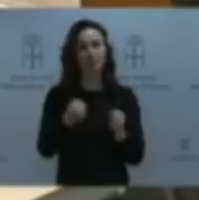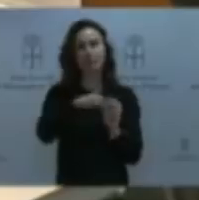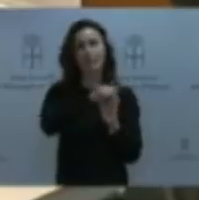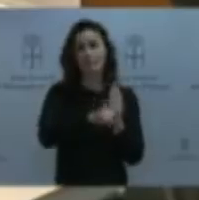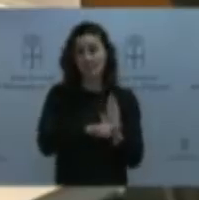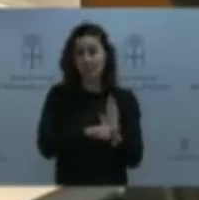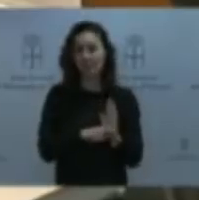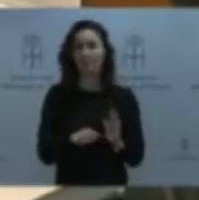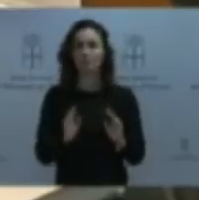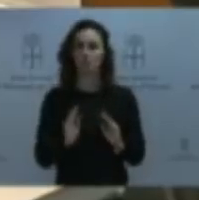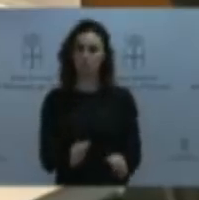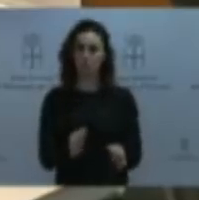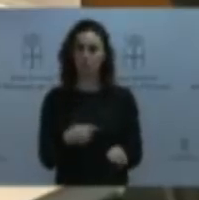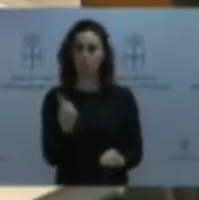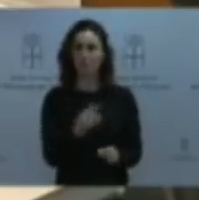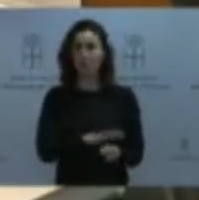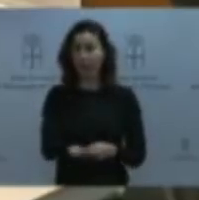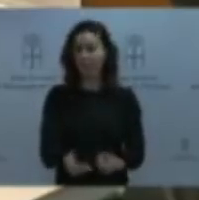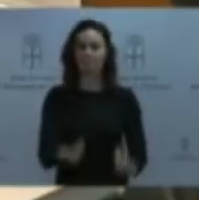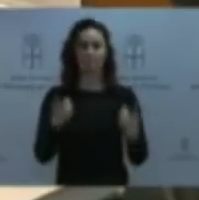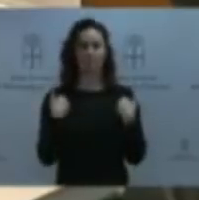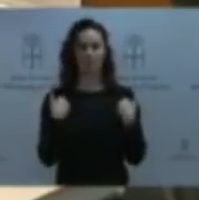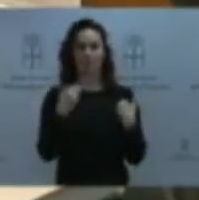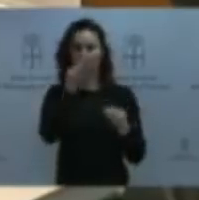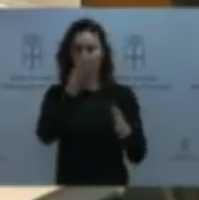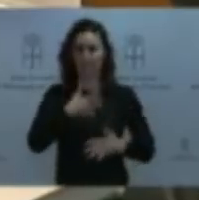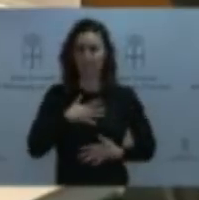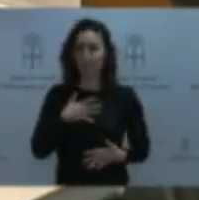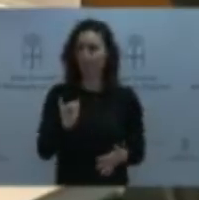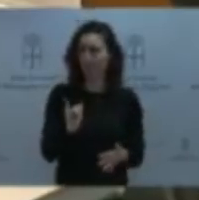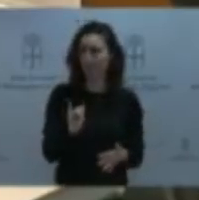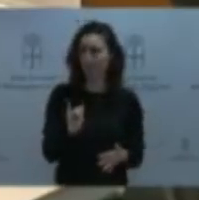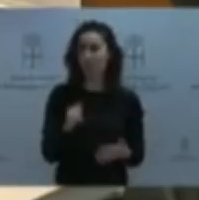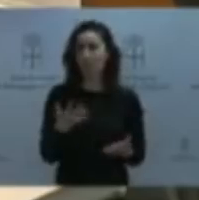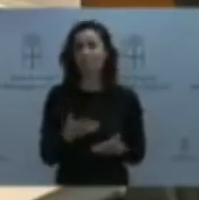de competencias y en lo que está a nuestro alcance se han implementado en tal objetivo.